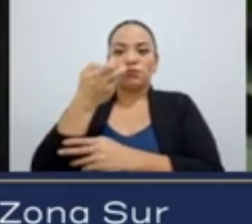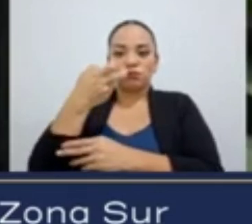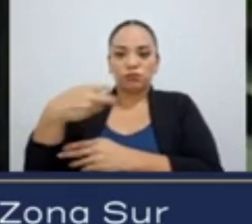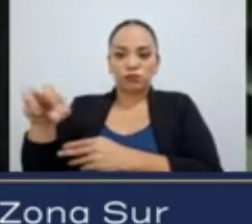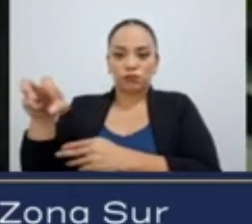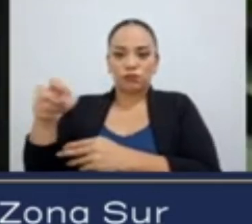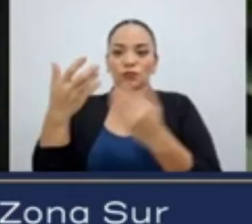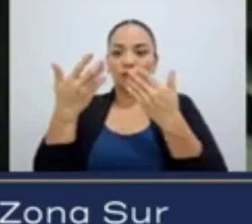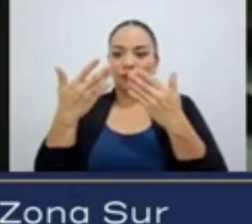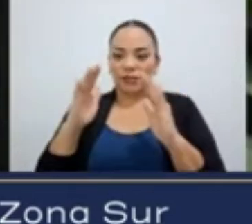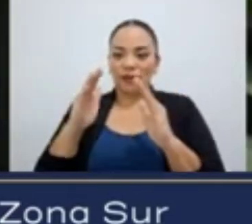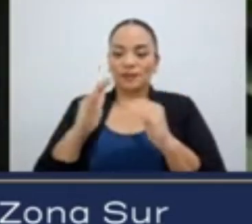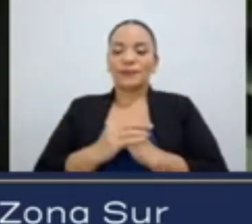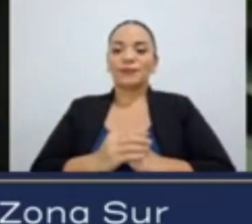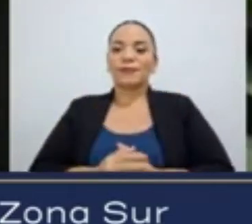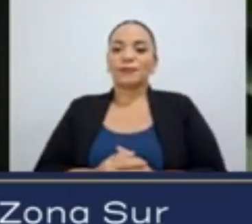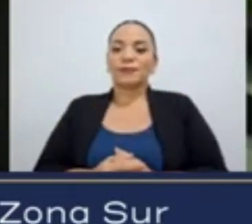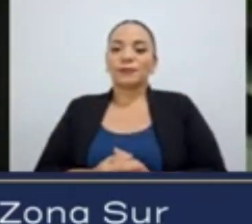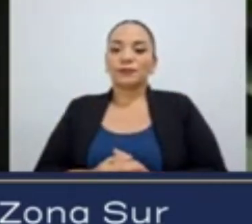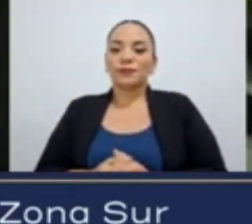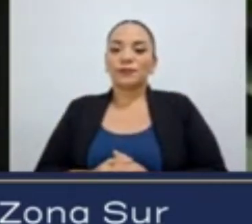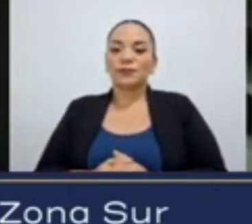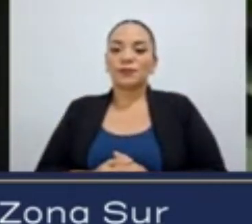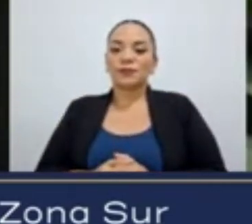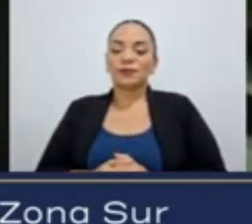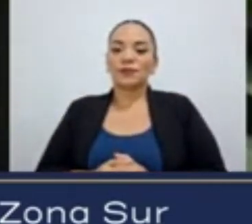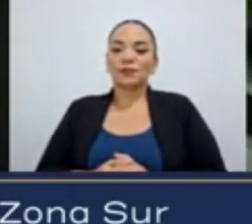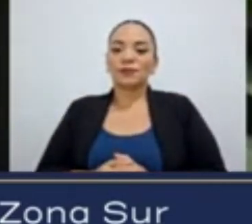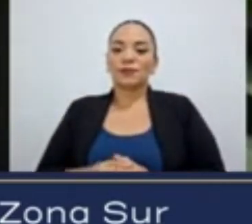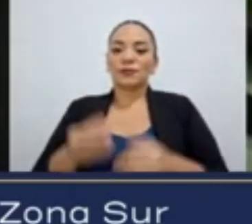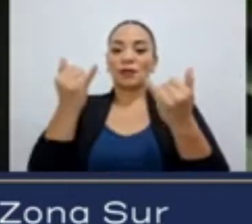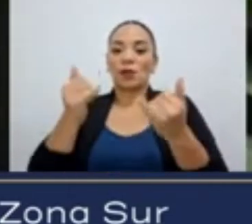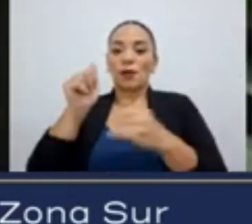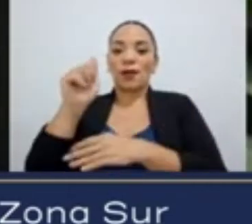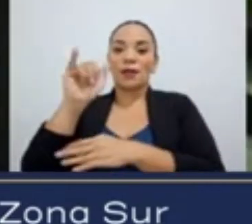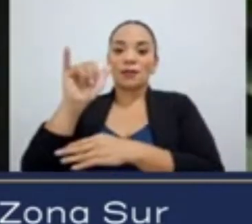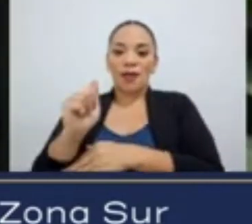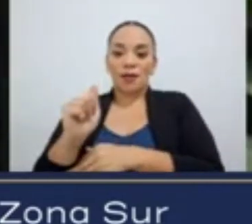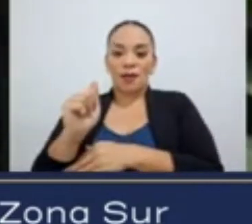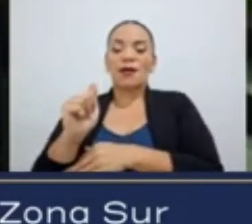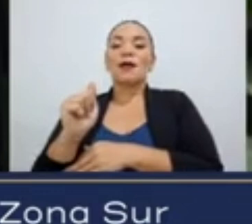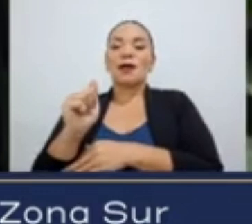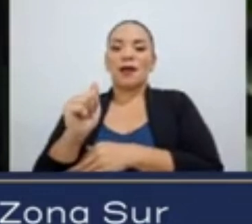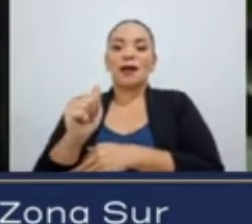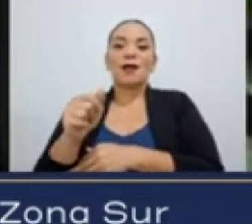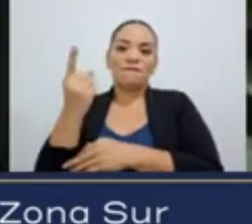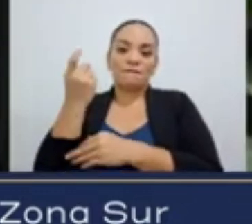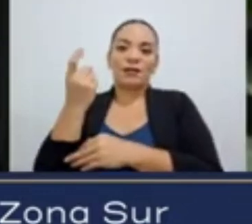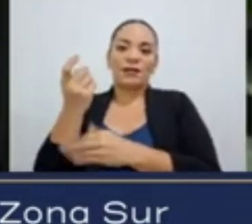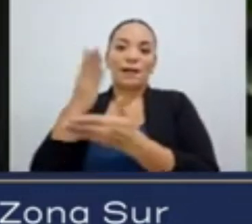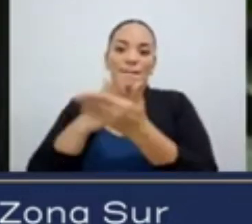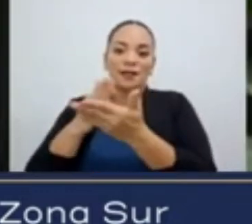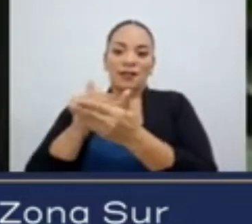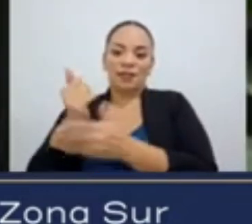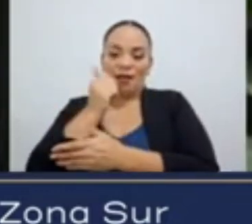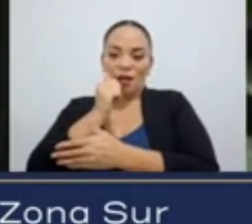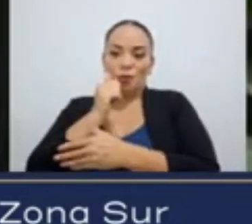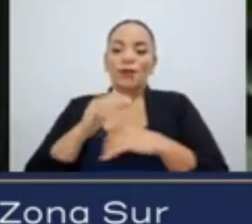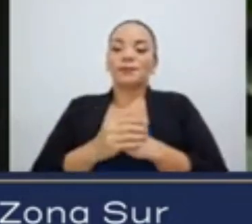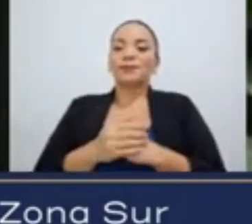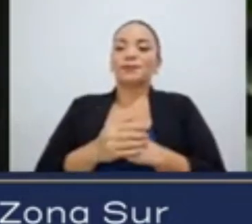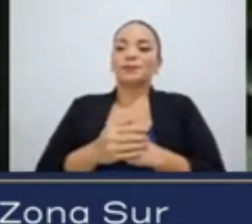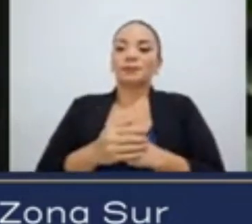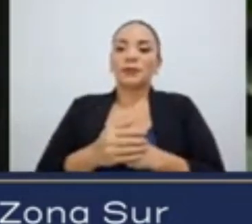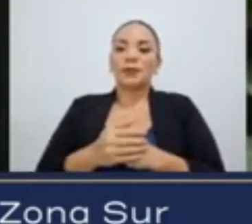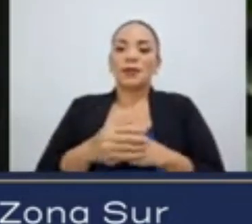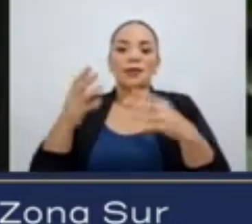queda es de parte de AIA y ya esta bola se la pasamos enteramente al Poder